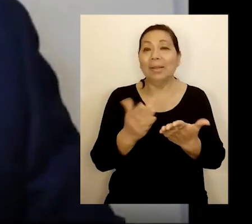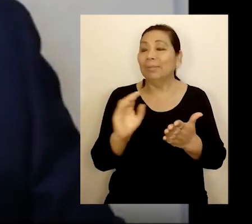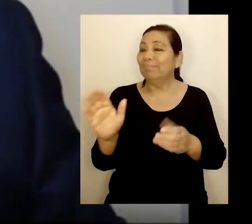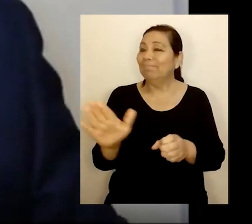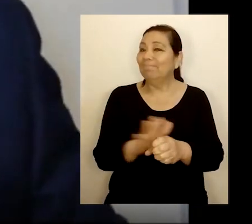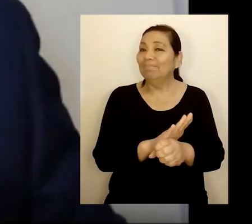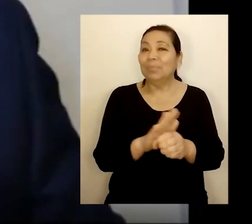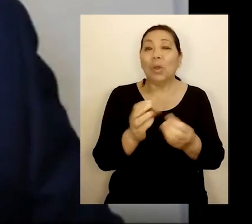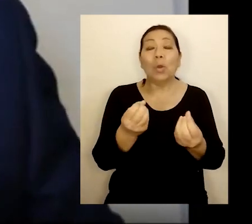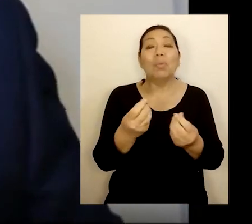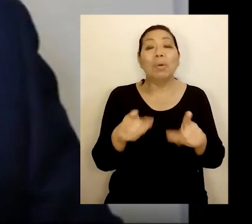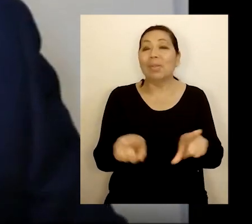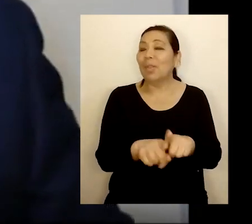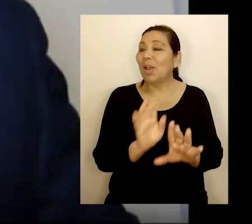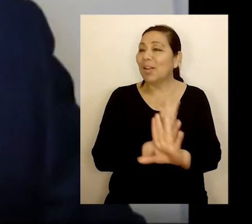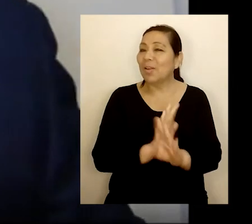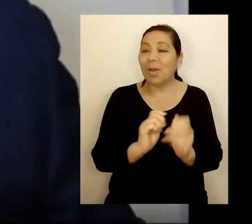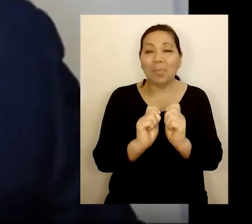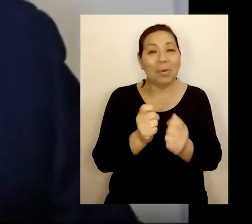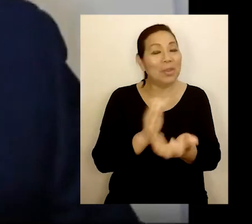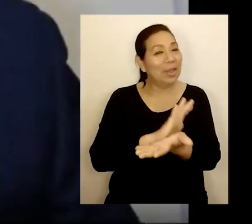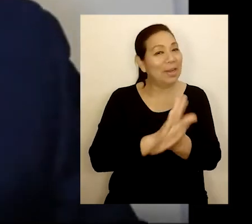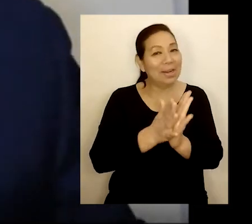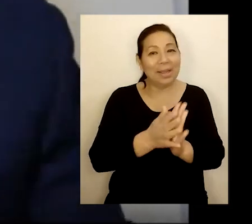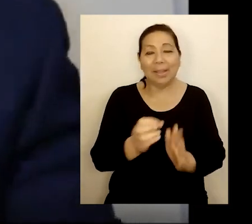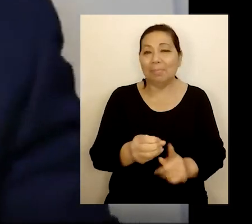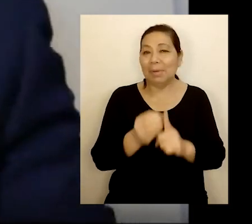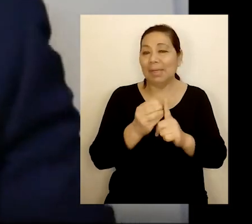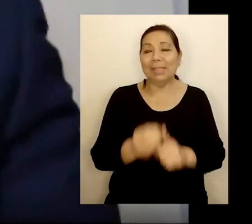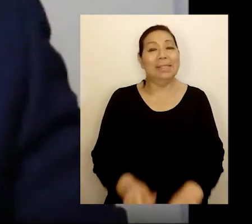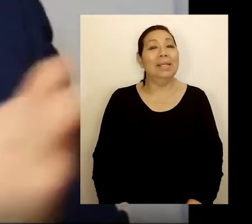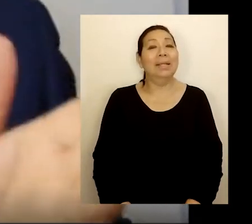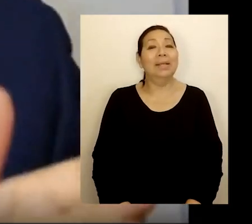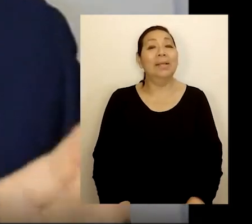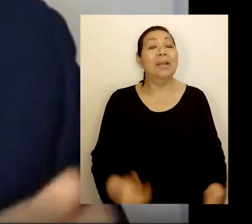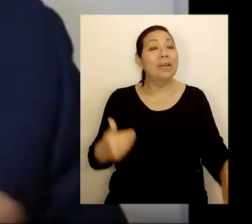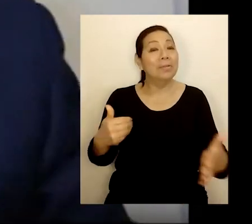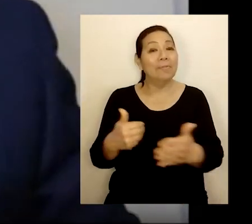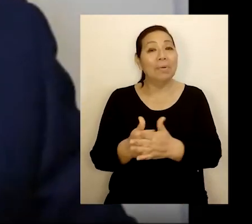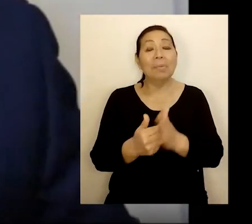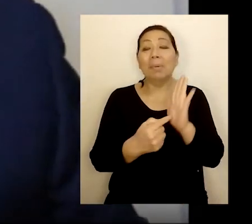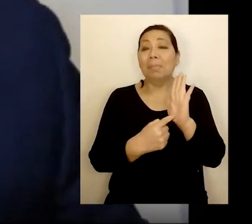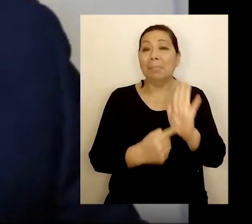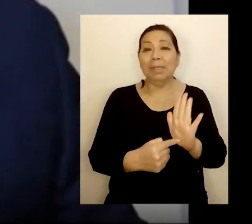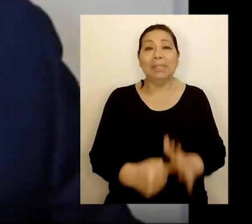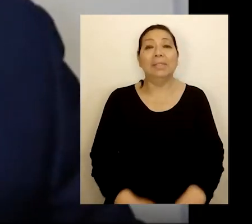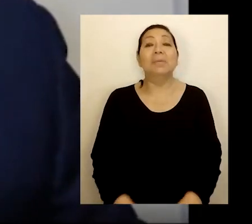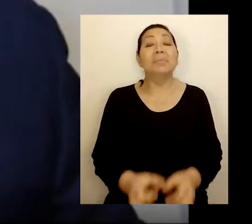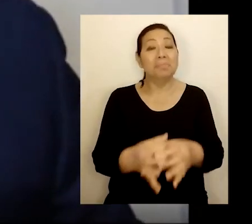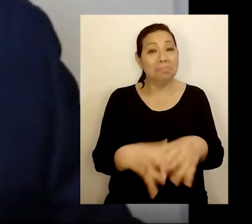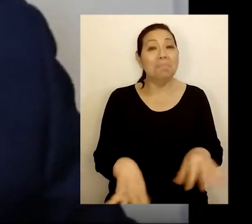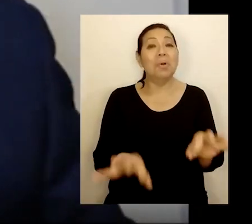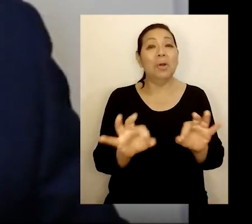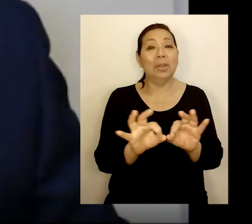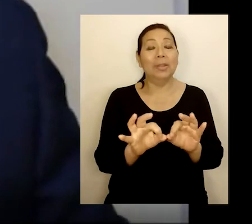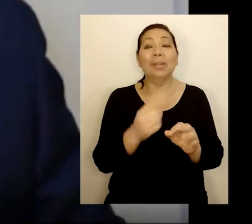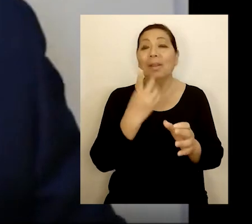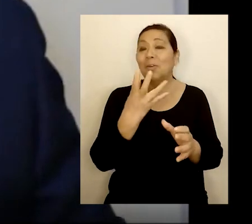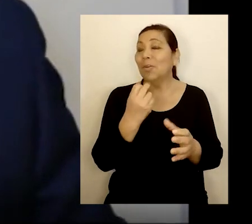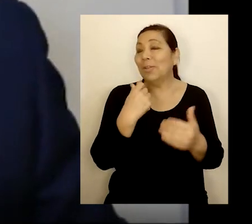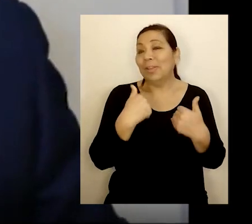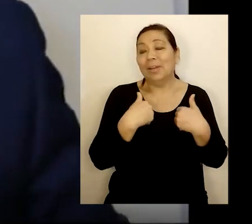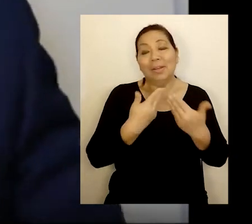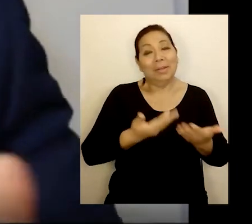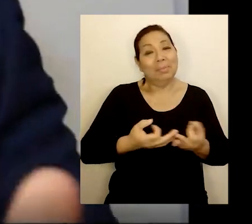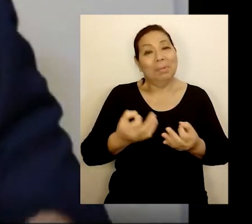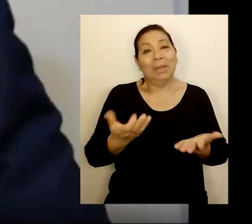absolutamente imparciales, por lo tanto, no abona nada un informe pericial de la REPEG frente a los informes ya presentados. Y por lo tanto, creemos que no tiene sentido